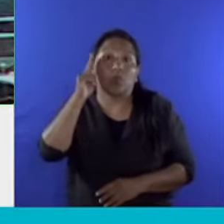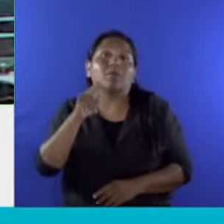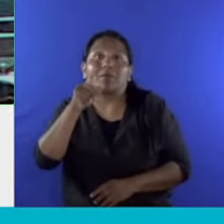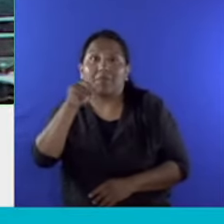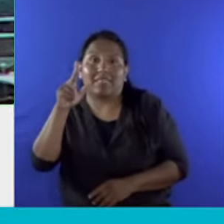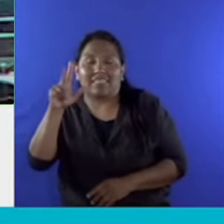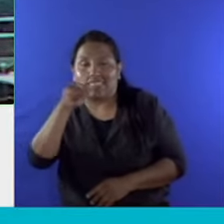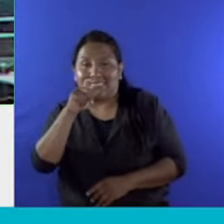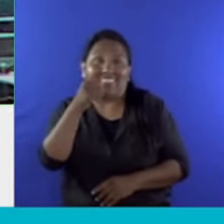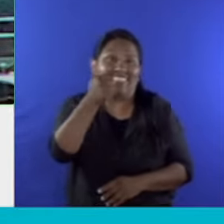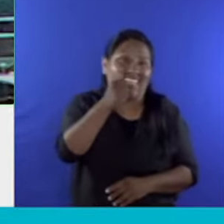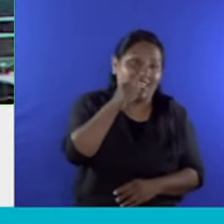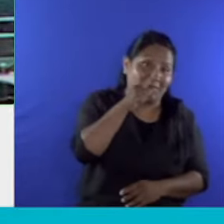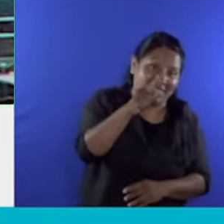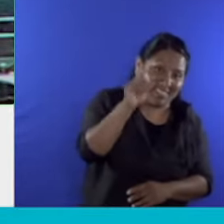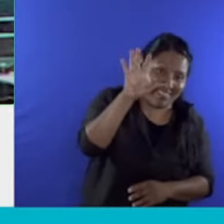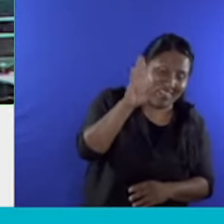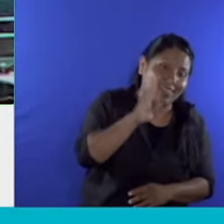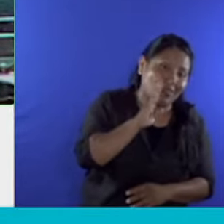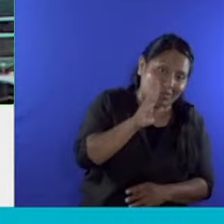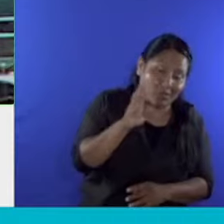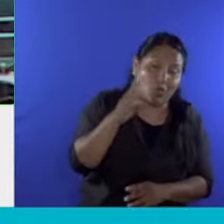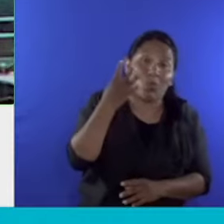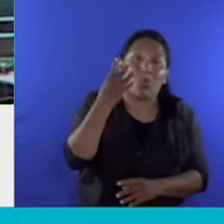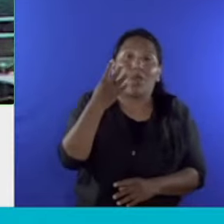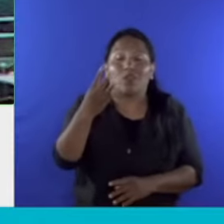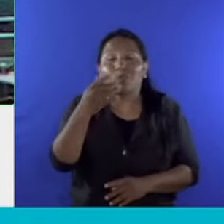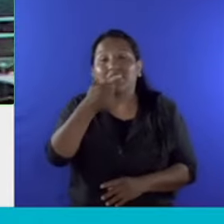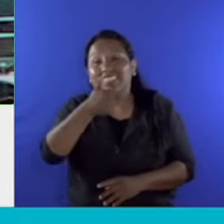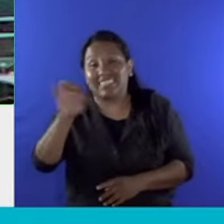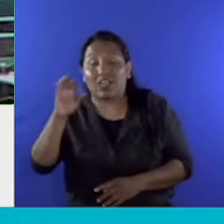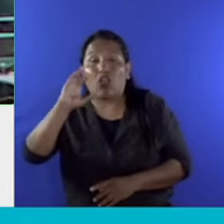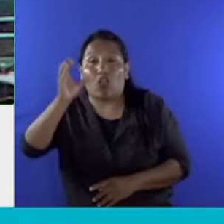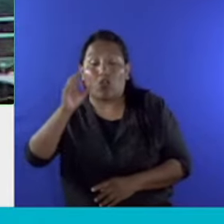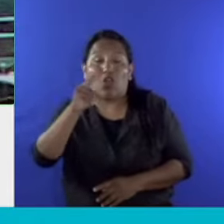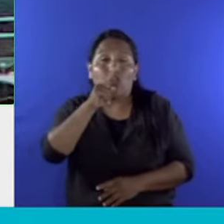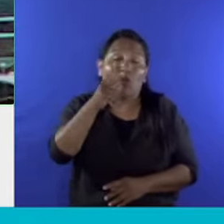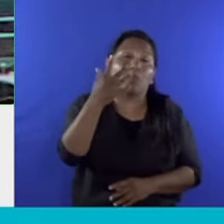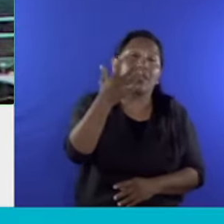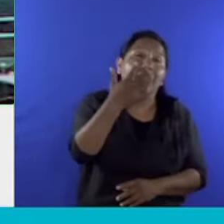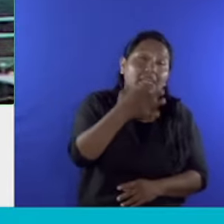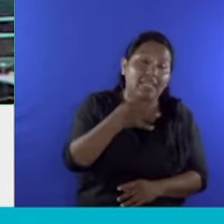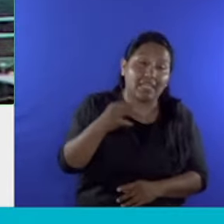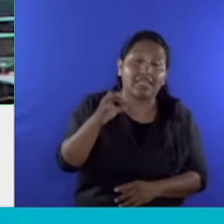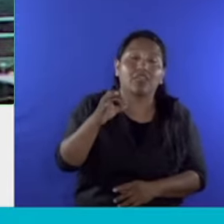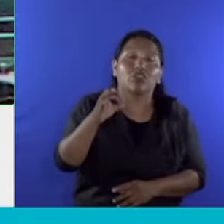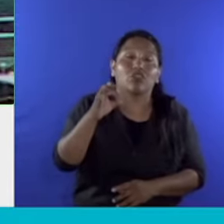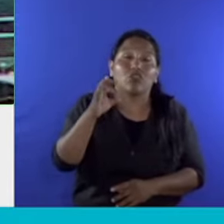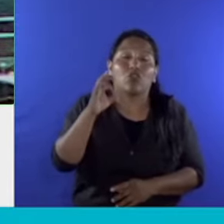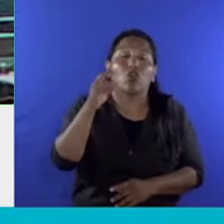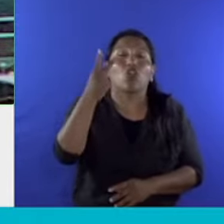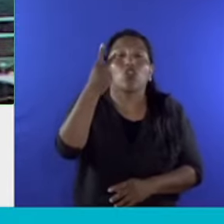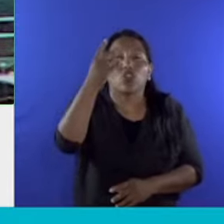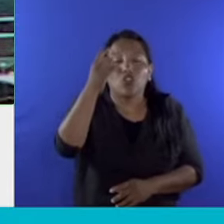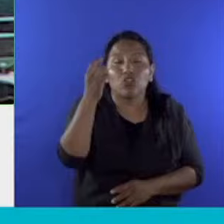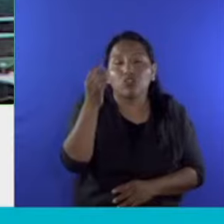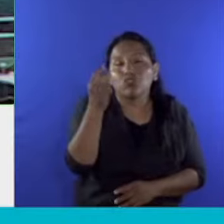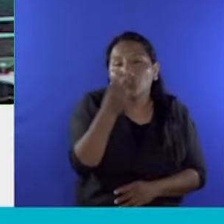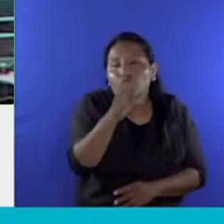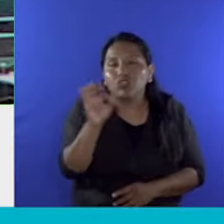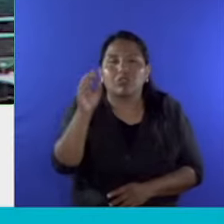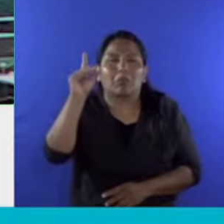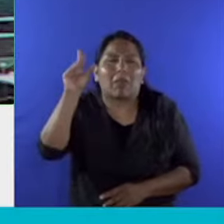Argentina, 6.150 en Estados Unidos, 4.600 en Colombia, 2.500, un